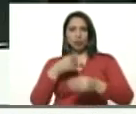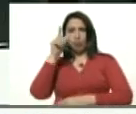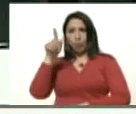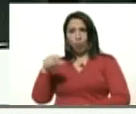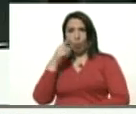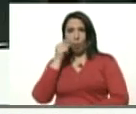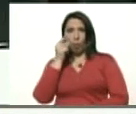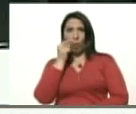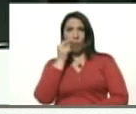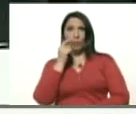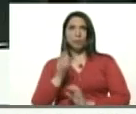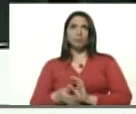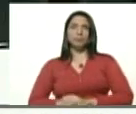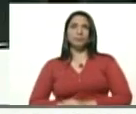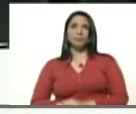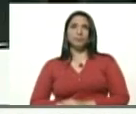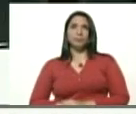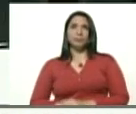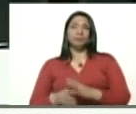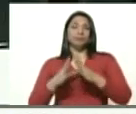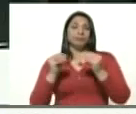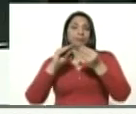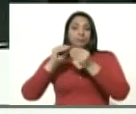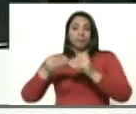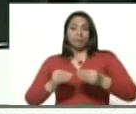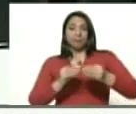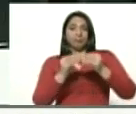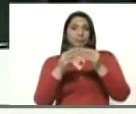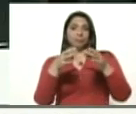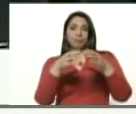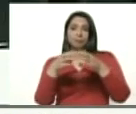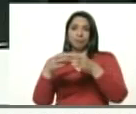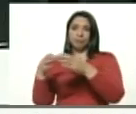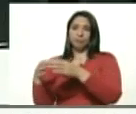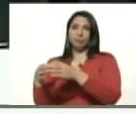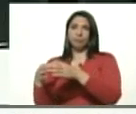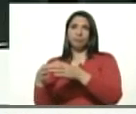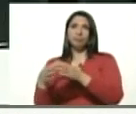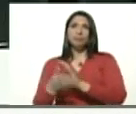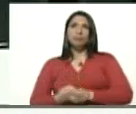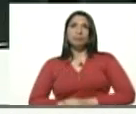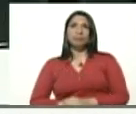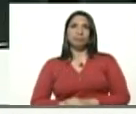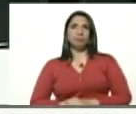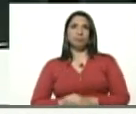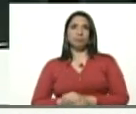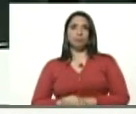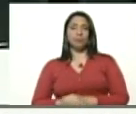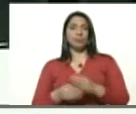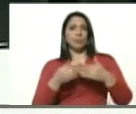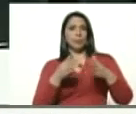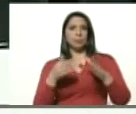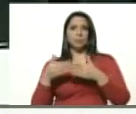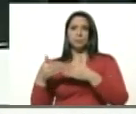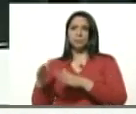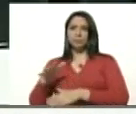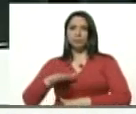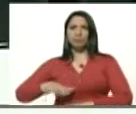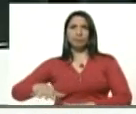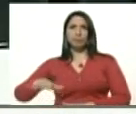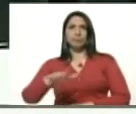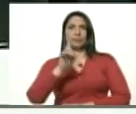y a Estrella, ¿no? Toda la recuperación del equipamiento urbano, la rehabilitación del palomar,